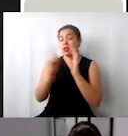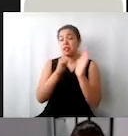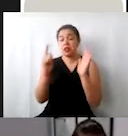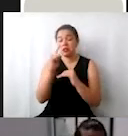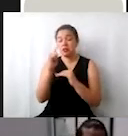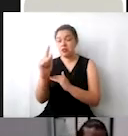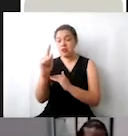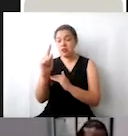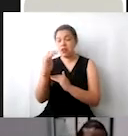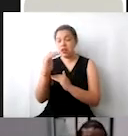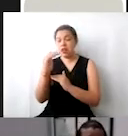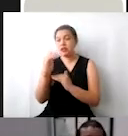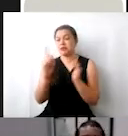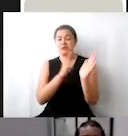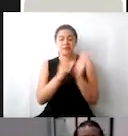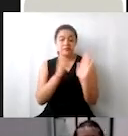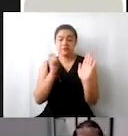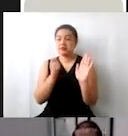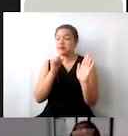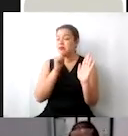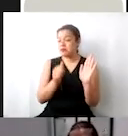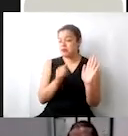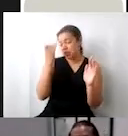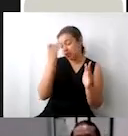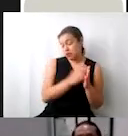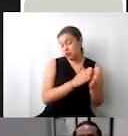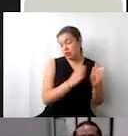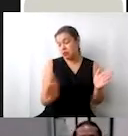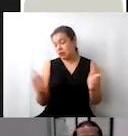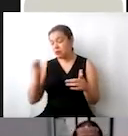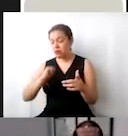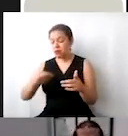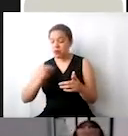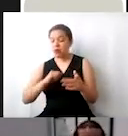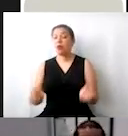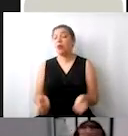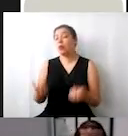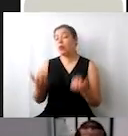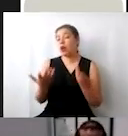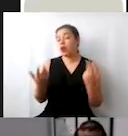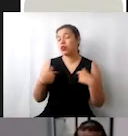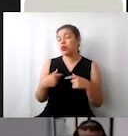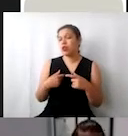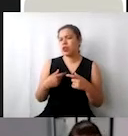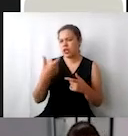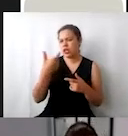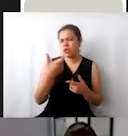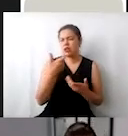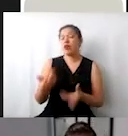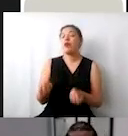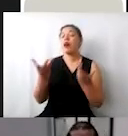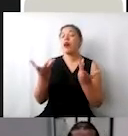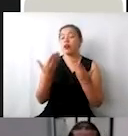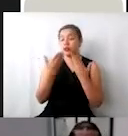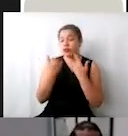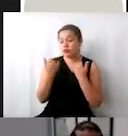dice, oye, ¿por qué periodos? La antigüedad, ¿hasta qué monto? No hay. Entonces, lo que